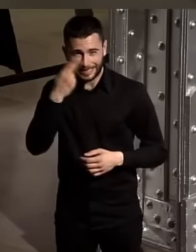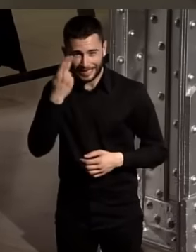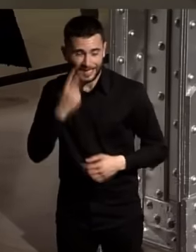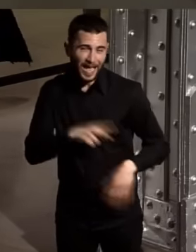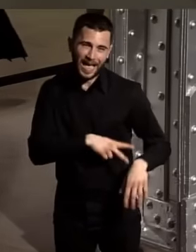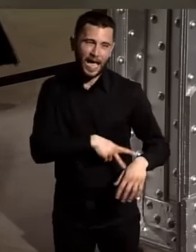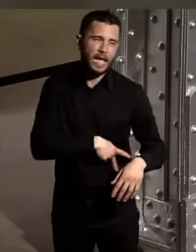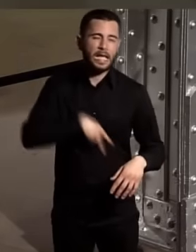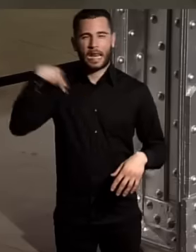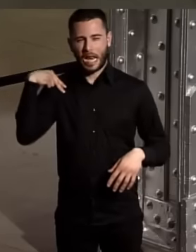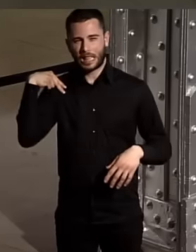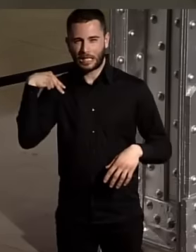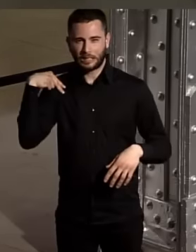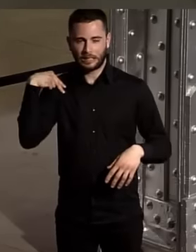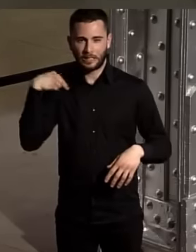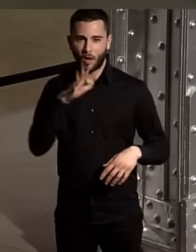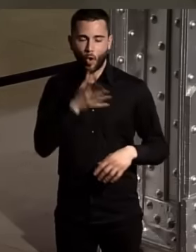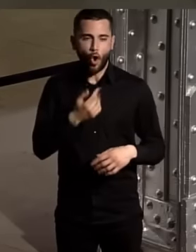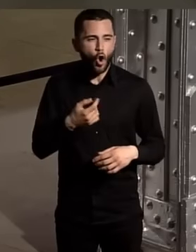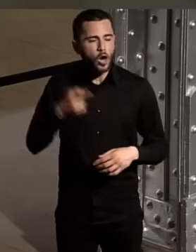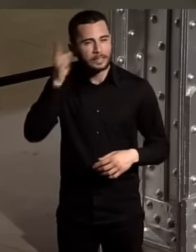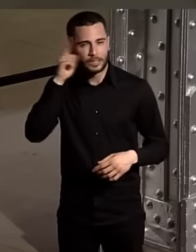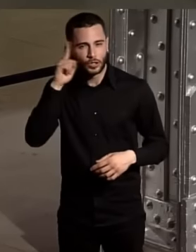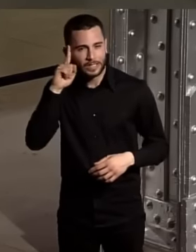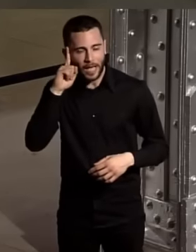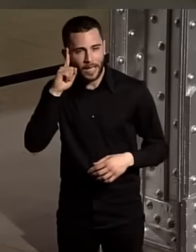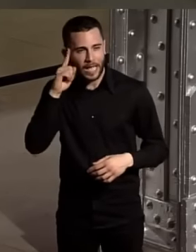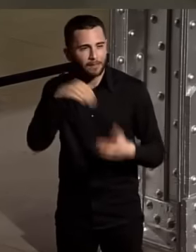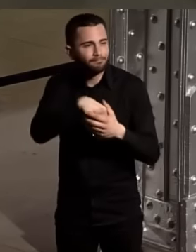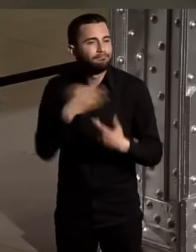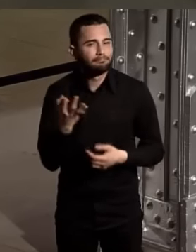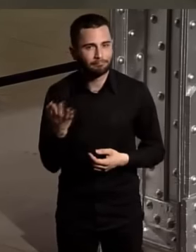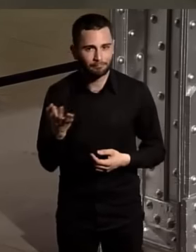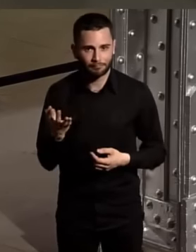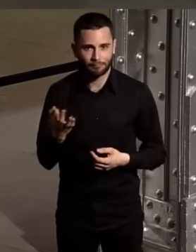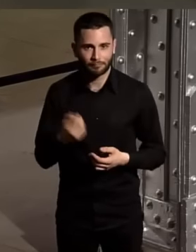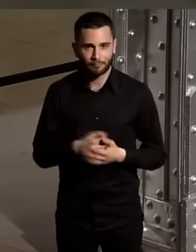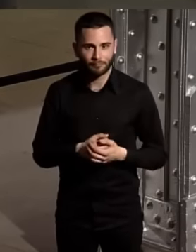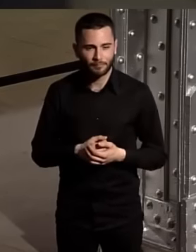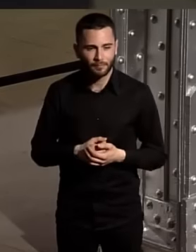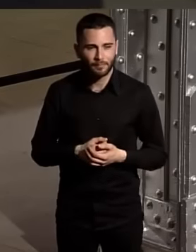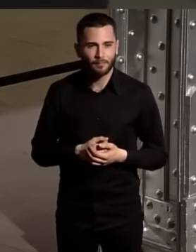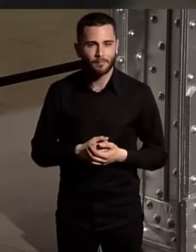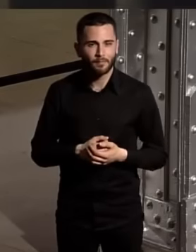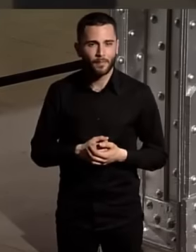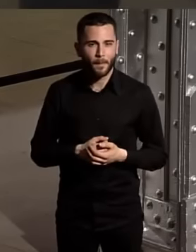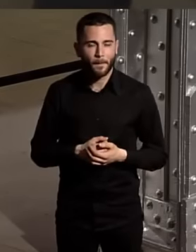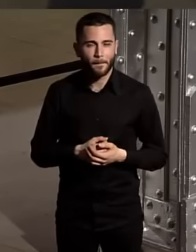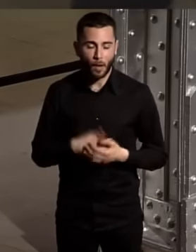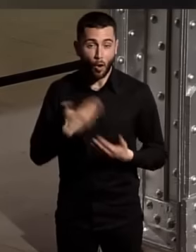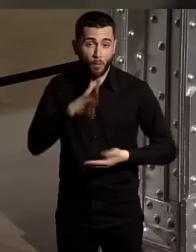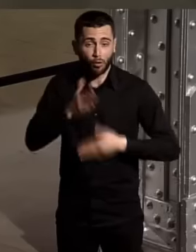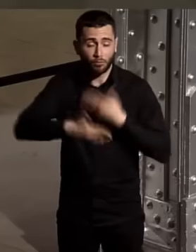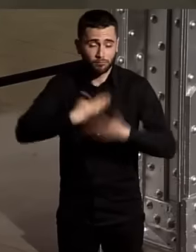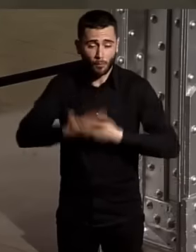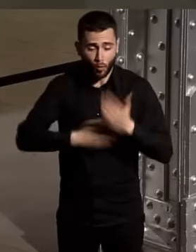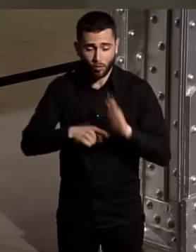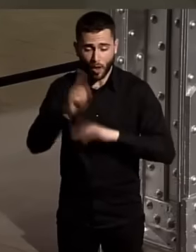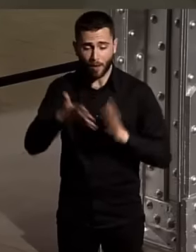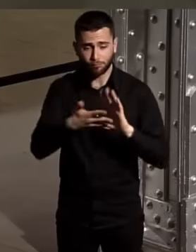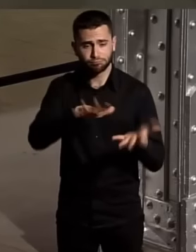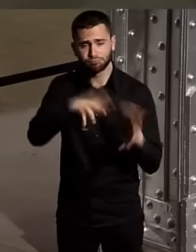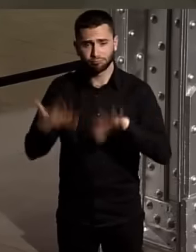generalista porque ya no sabes lo que va a pasar porque hay frotaciones climáticas o ambientales o porque evoluciona muy rápido Entonces si tú te